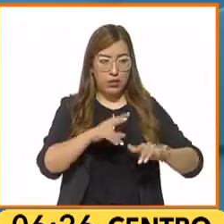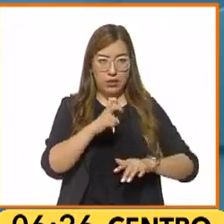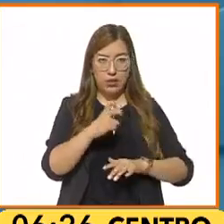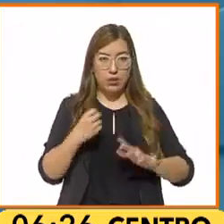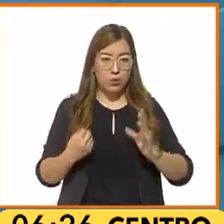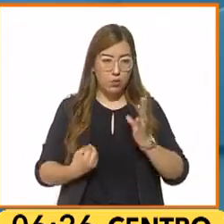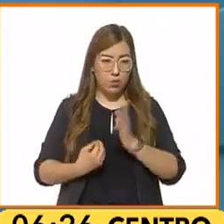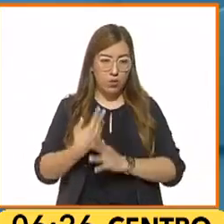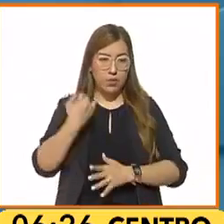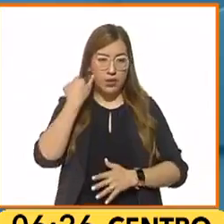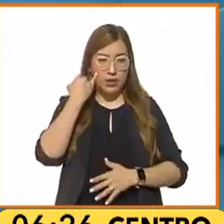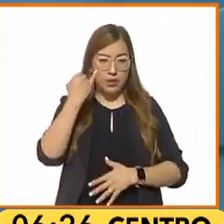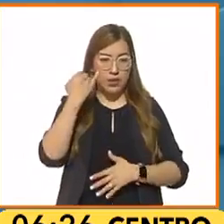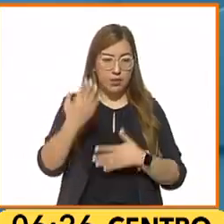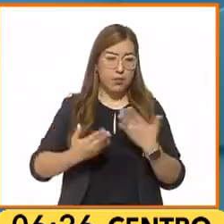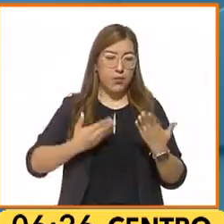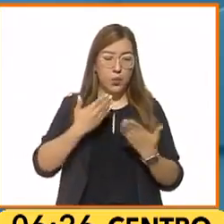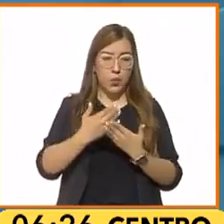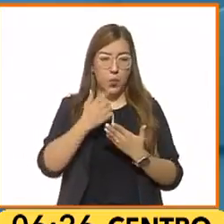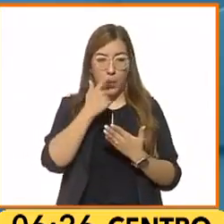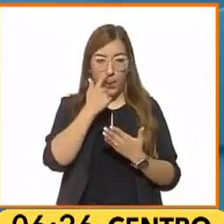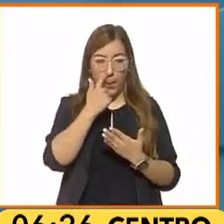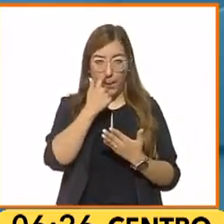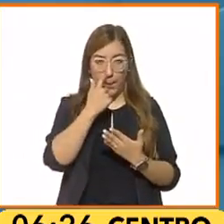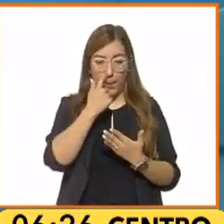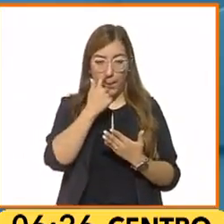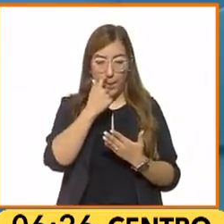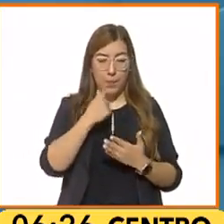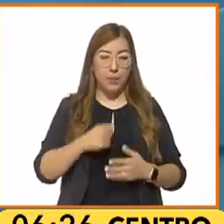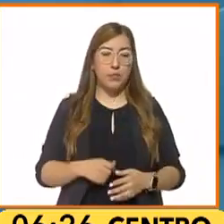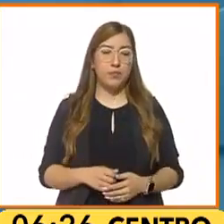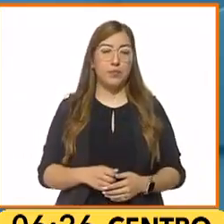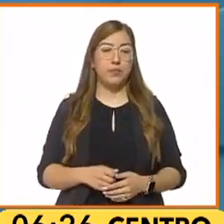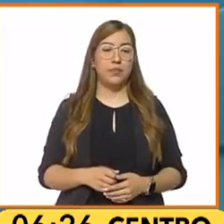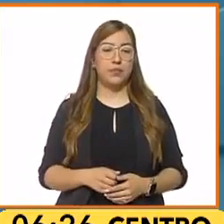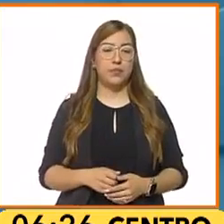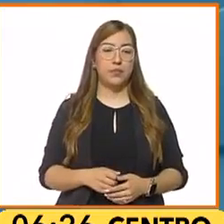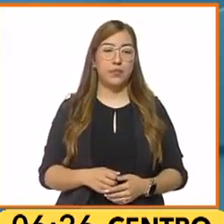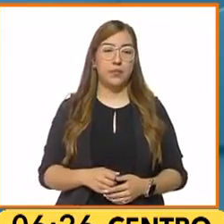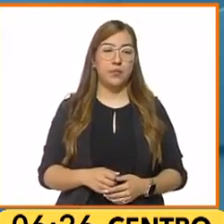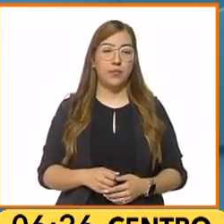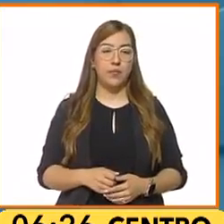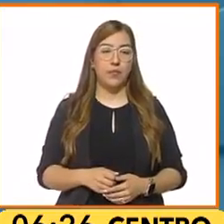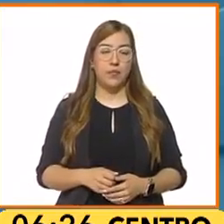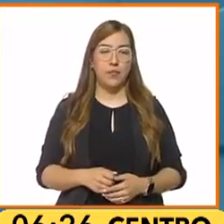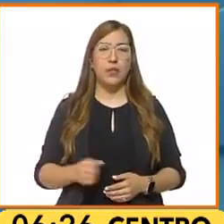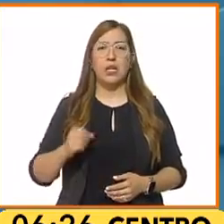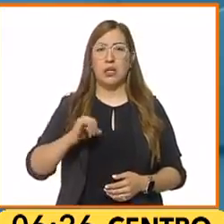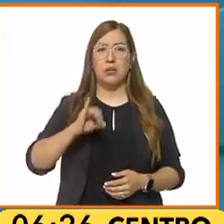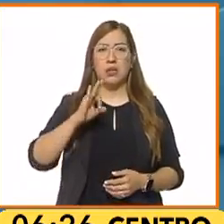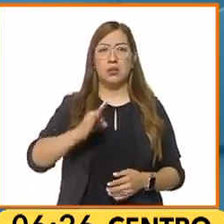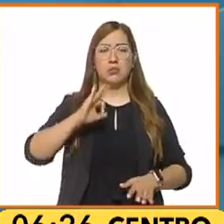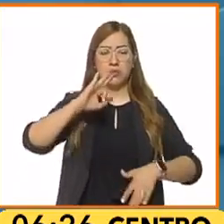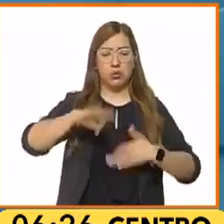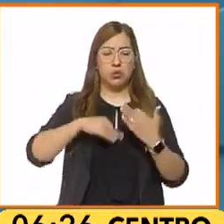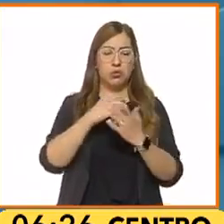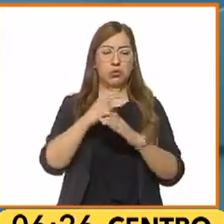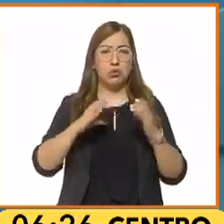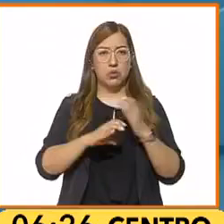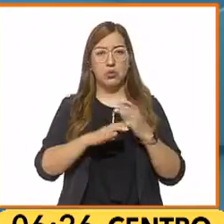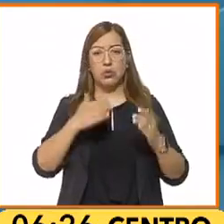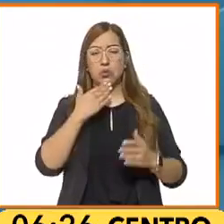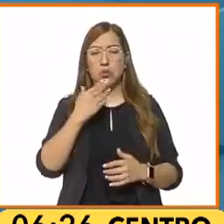esta iniciativa de ley en materia de telecomunicaciones asume prácticamente pues todas las facultades,